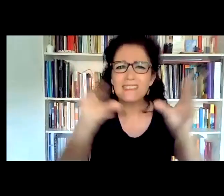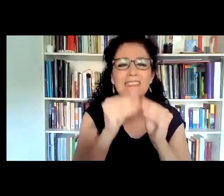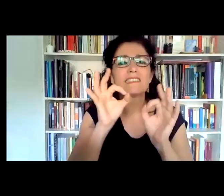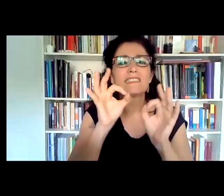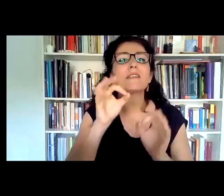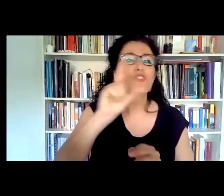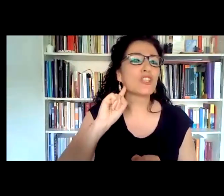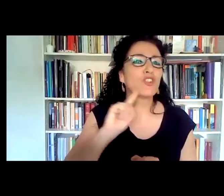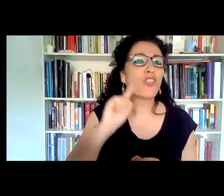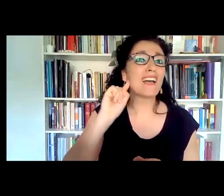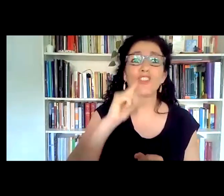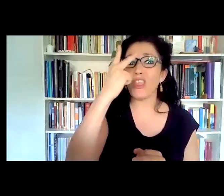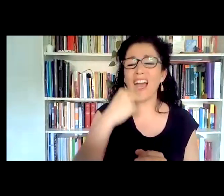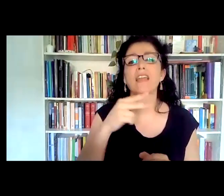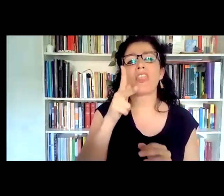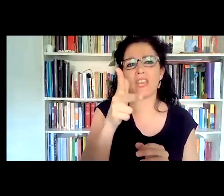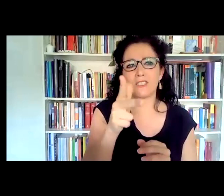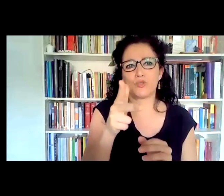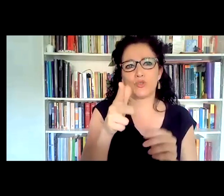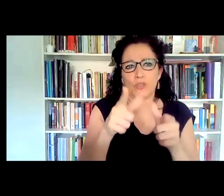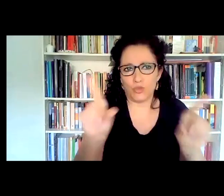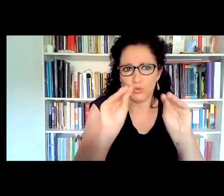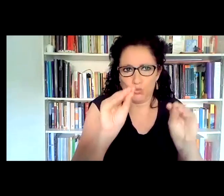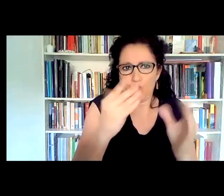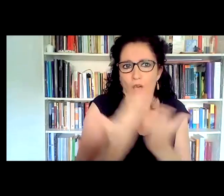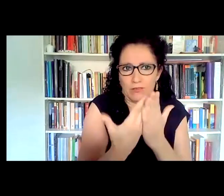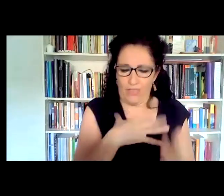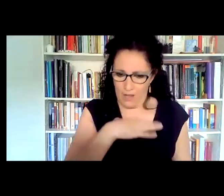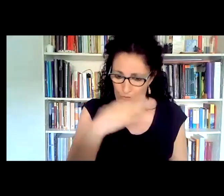como son que el patrimonio lingüístico de la lengua de signos tiene que ser